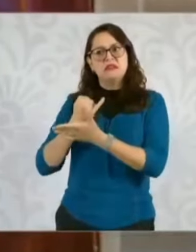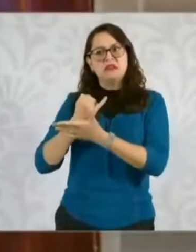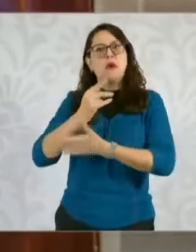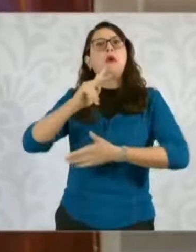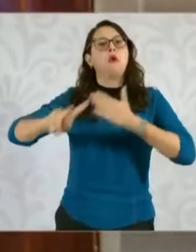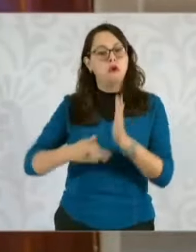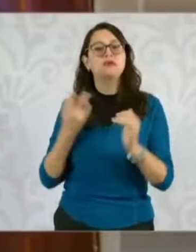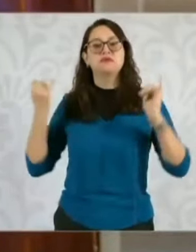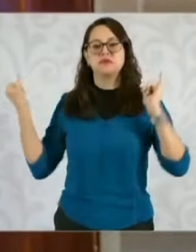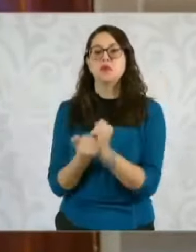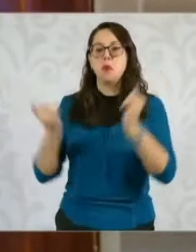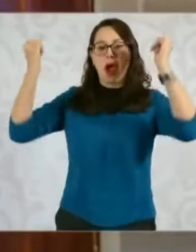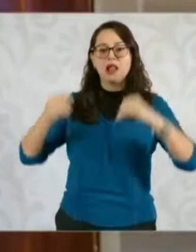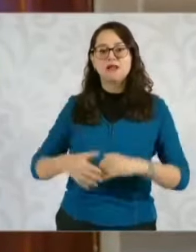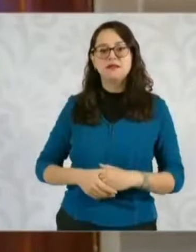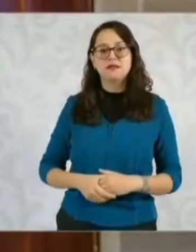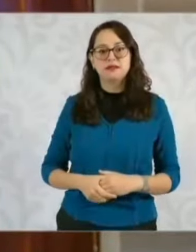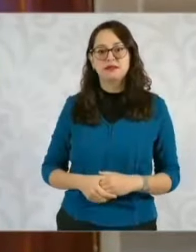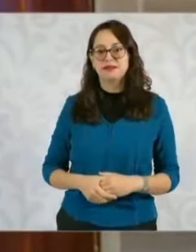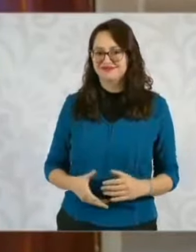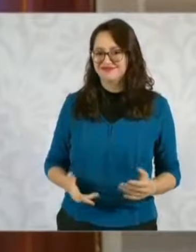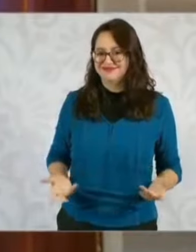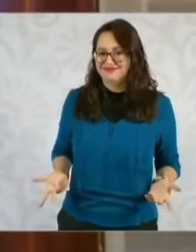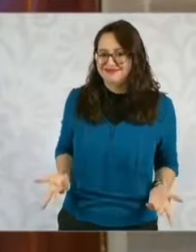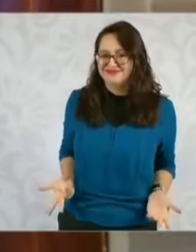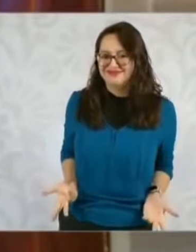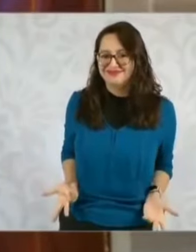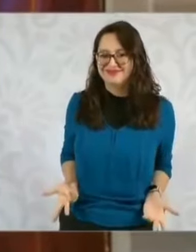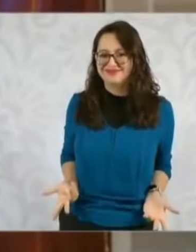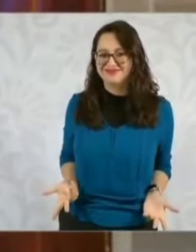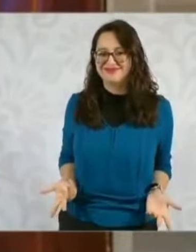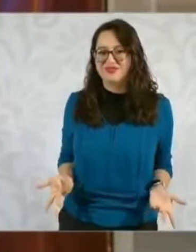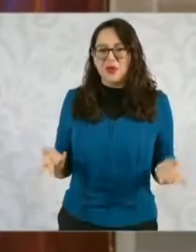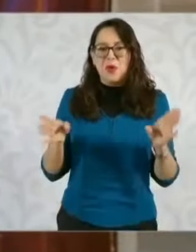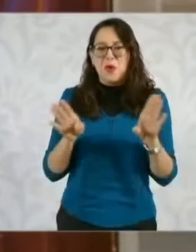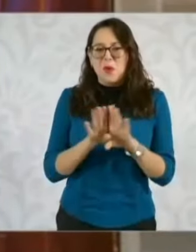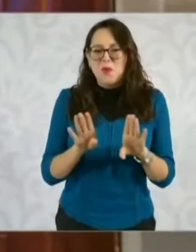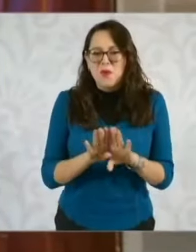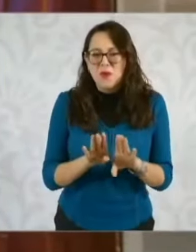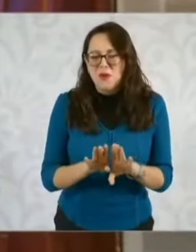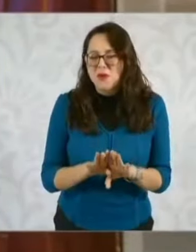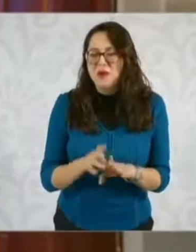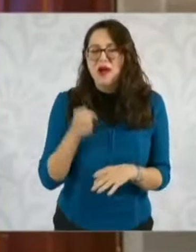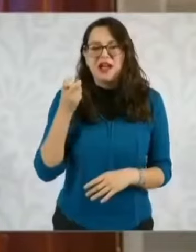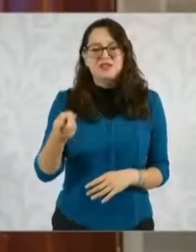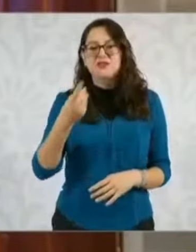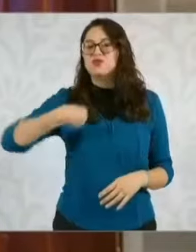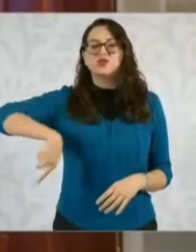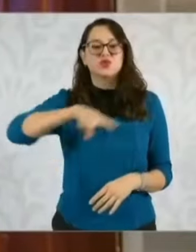Es que el pueblo de México no se nos puede olvidar lo que ocurrió en ese sexenio.